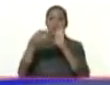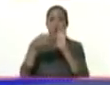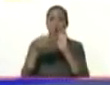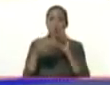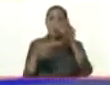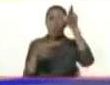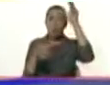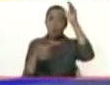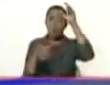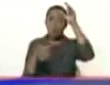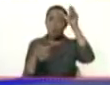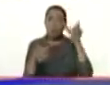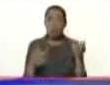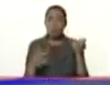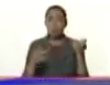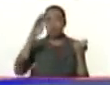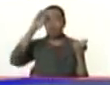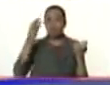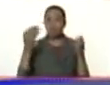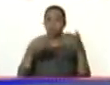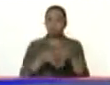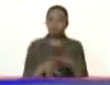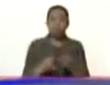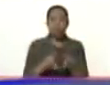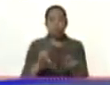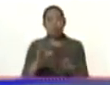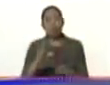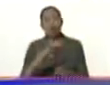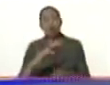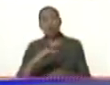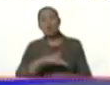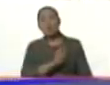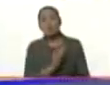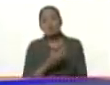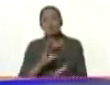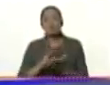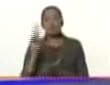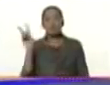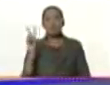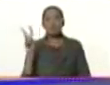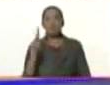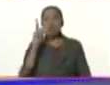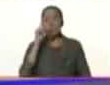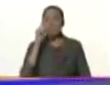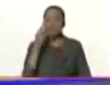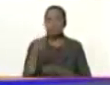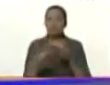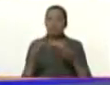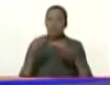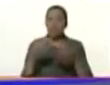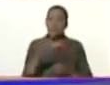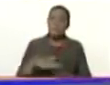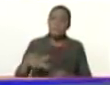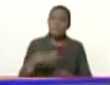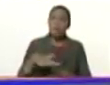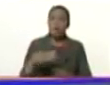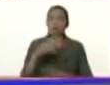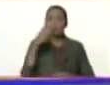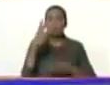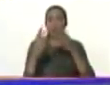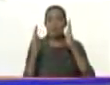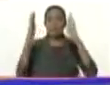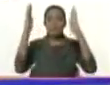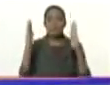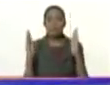con la Universidad Central de Venezuela. ¿Ustedes lo sabían? El general Marcos Pérez Jiménez construyó el Paseo de los